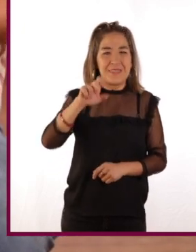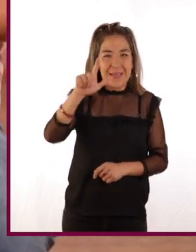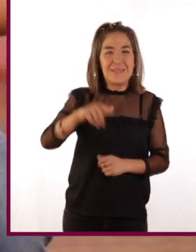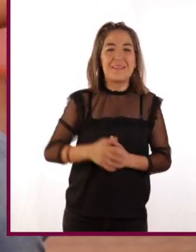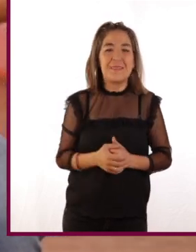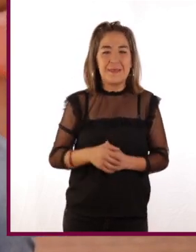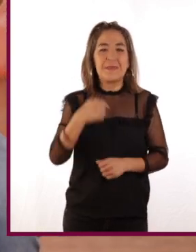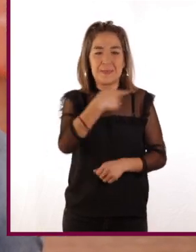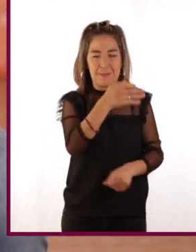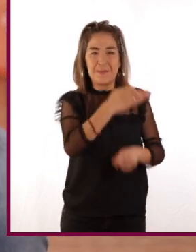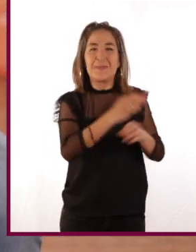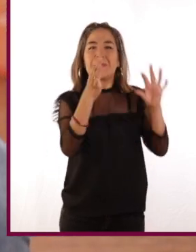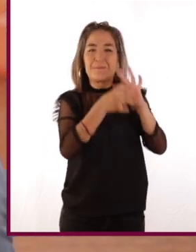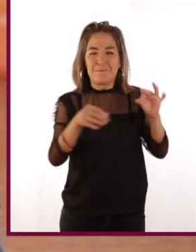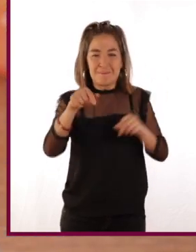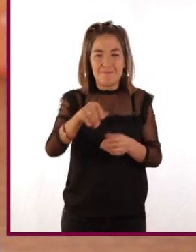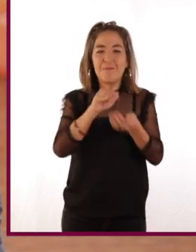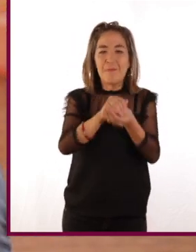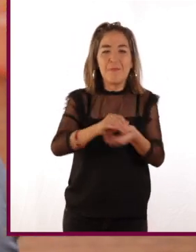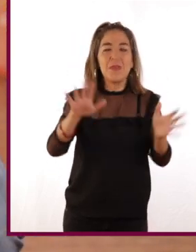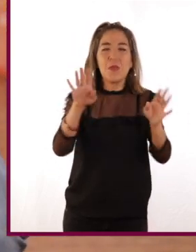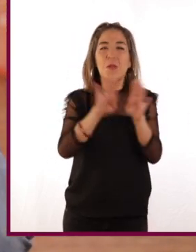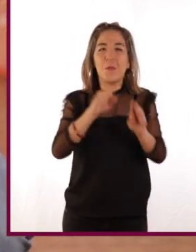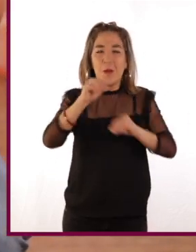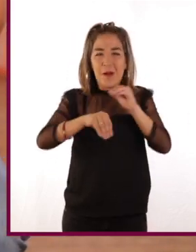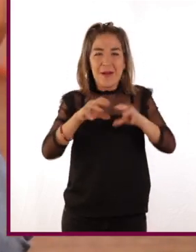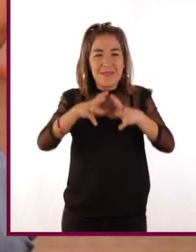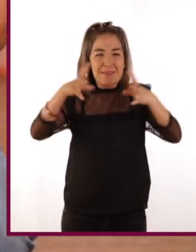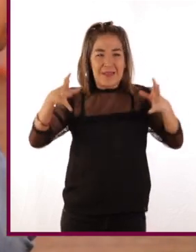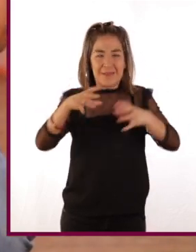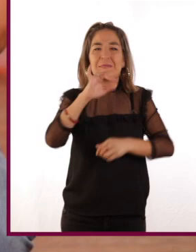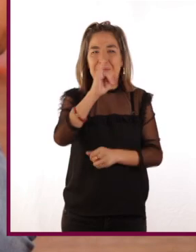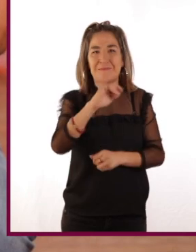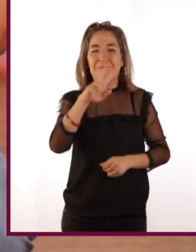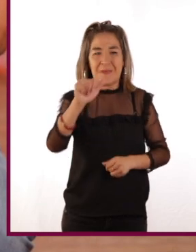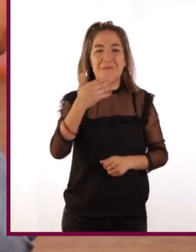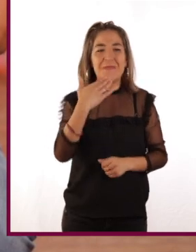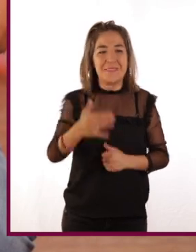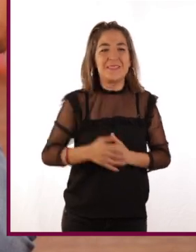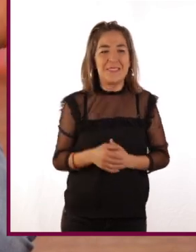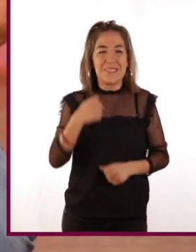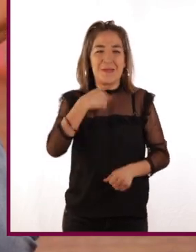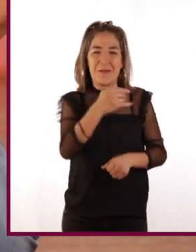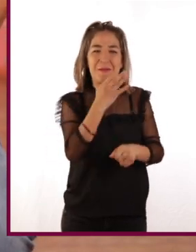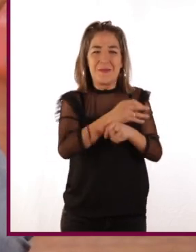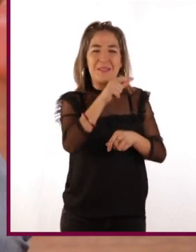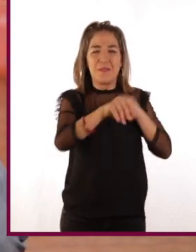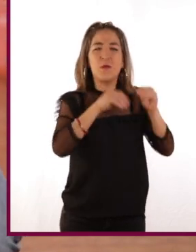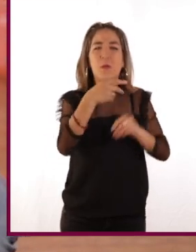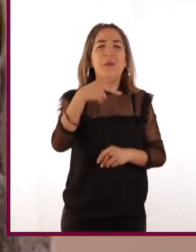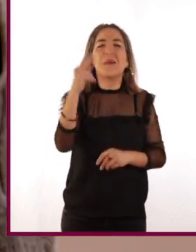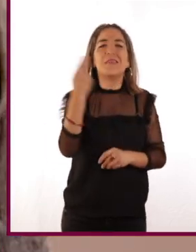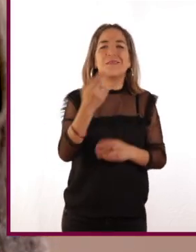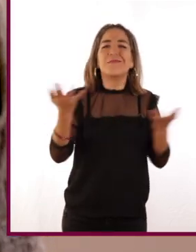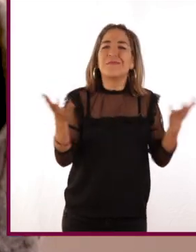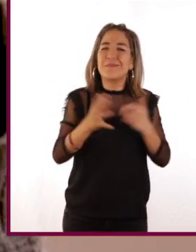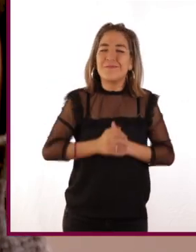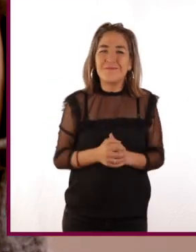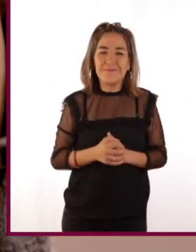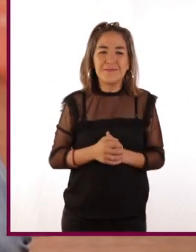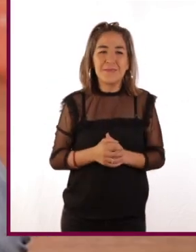Elemental, amiga, ese mero. Te cuento mientras armamos uno de estos dados, pero en grande. Va, muy bien. Muy Yo bien. quiero hacer este, pero